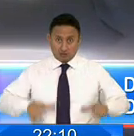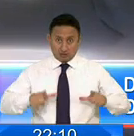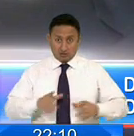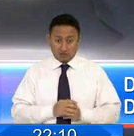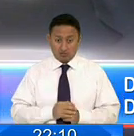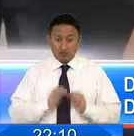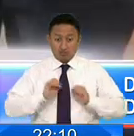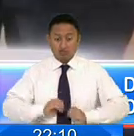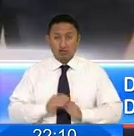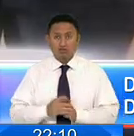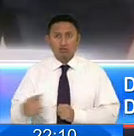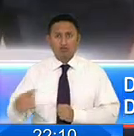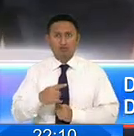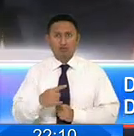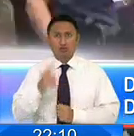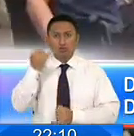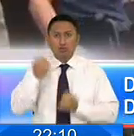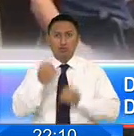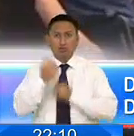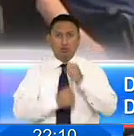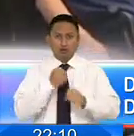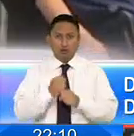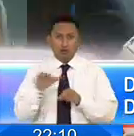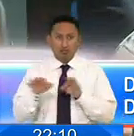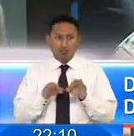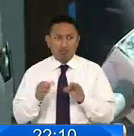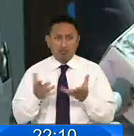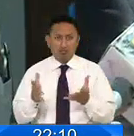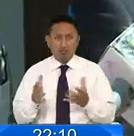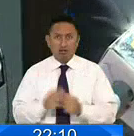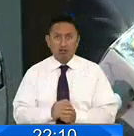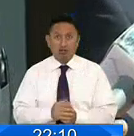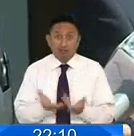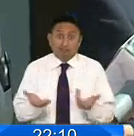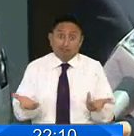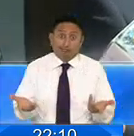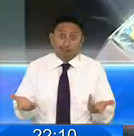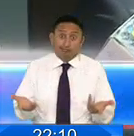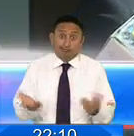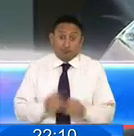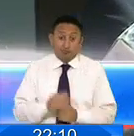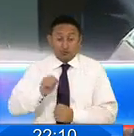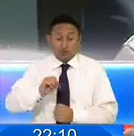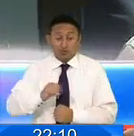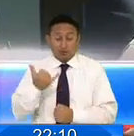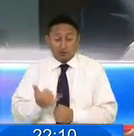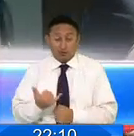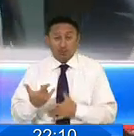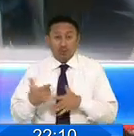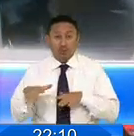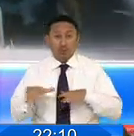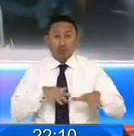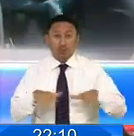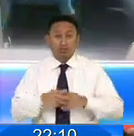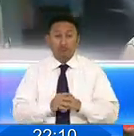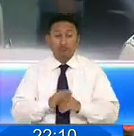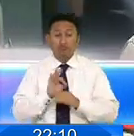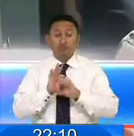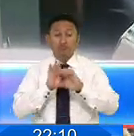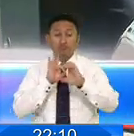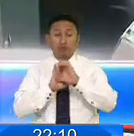rindió cuentas de su último año de gestión. Y eso obviamente también será materia de una acción por parte del Consejo de